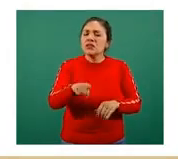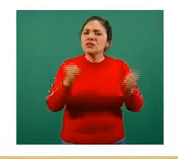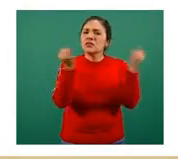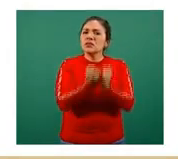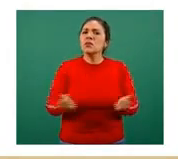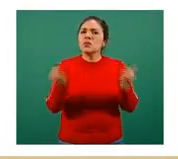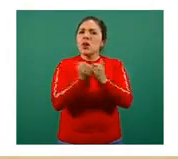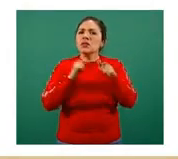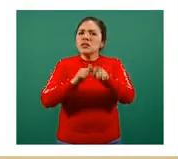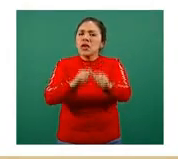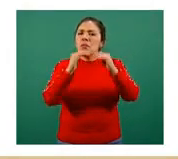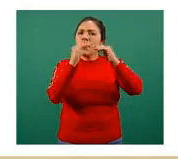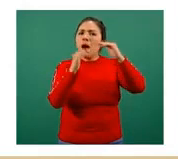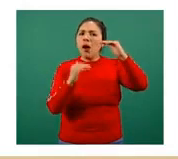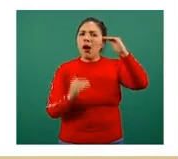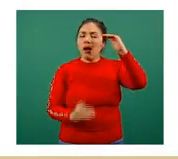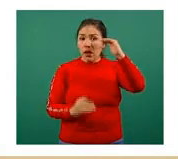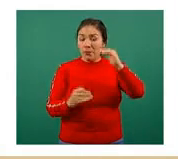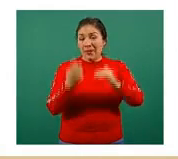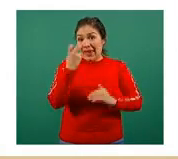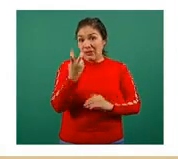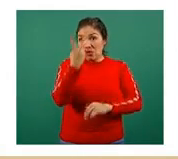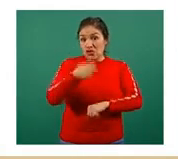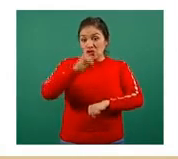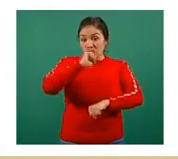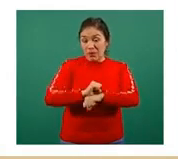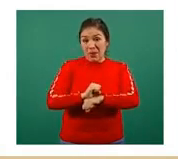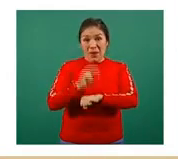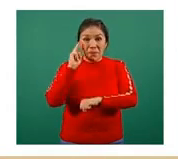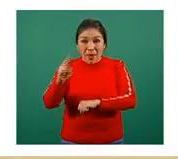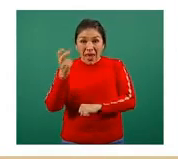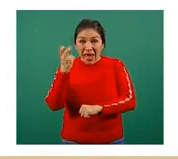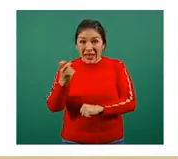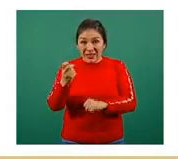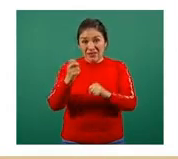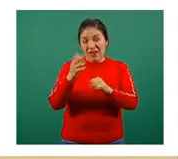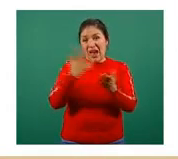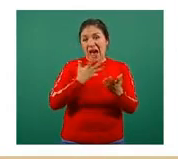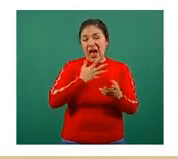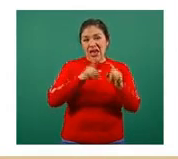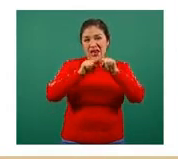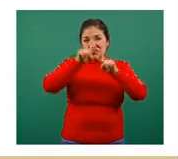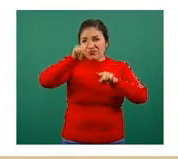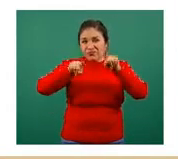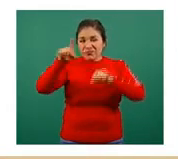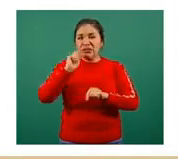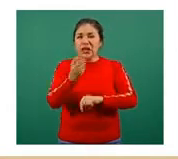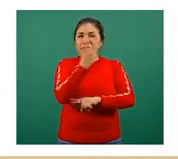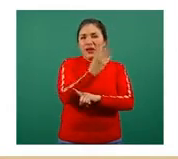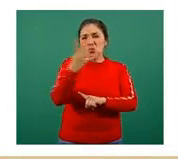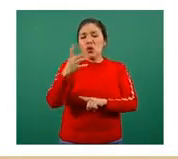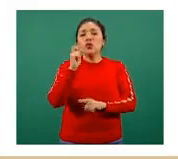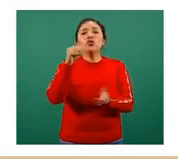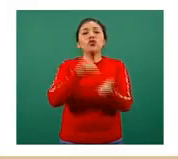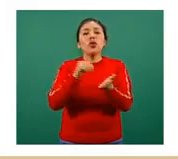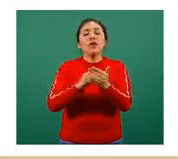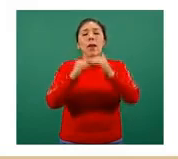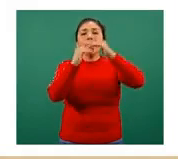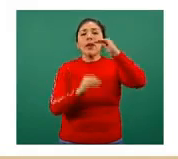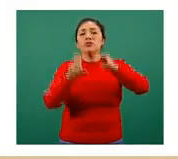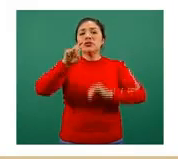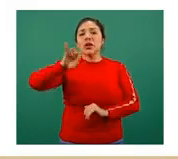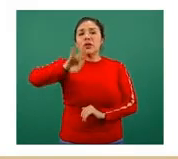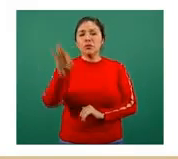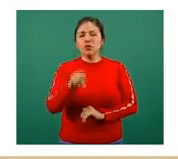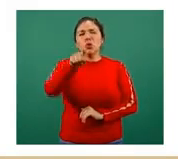descendente y que para las 2 últimas semanas graficadas, que sería entre la 3 y la 4, es de todavía menos